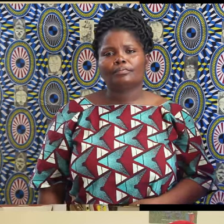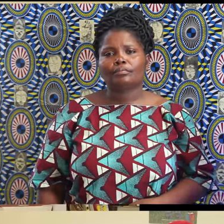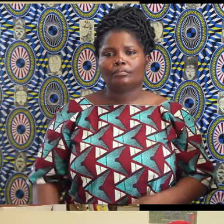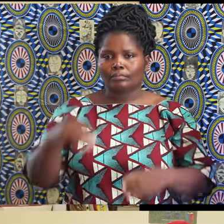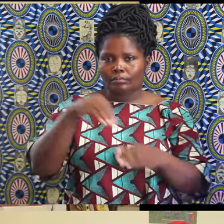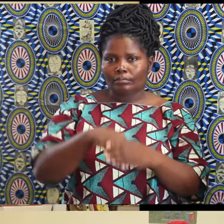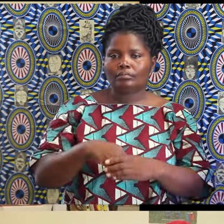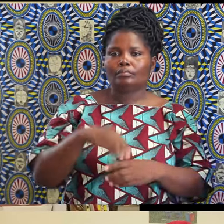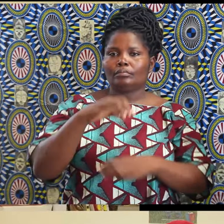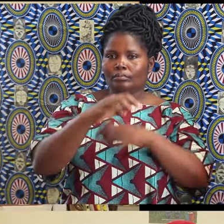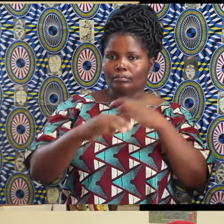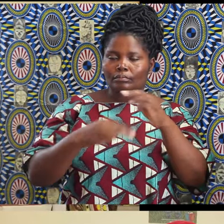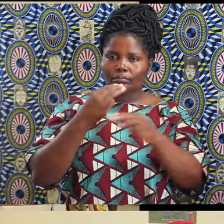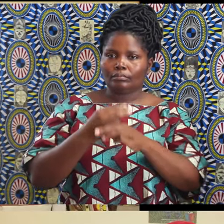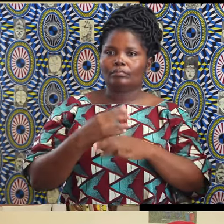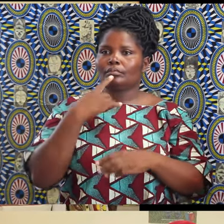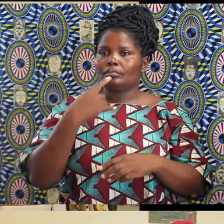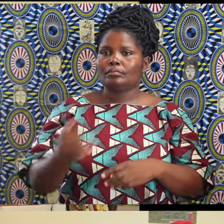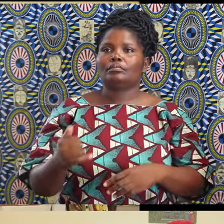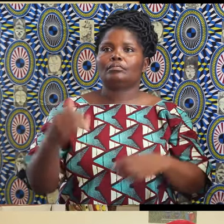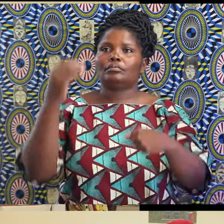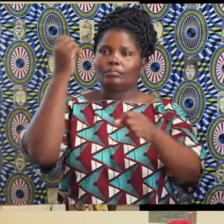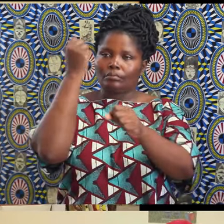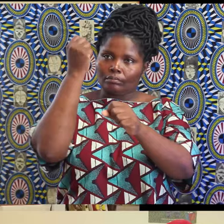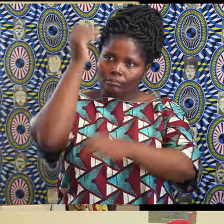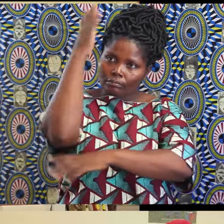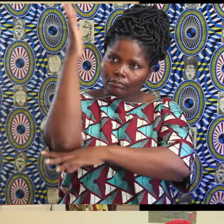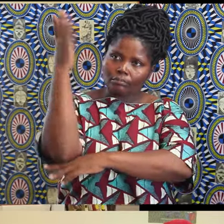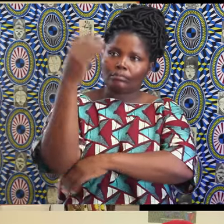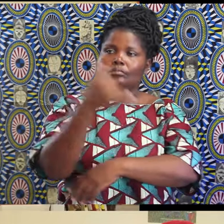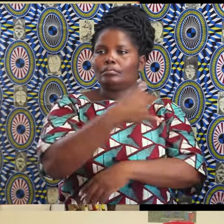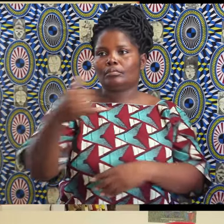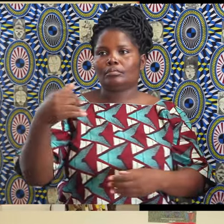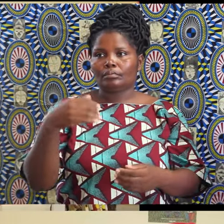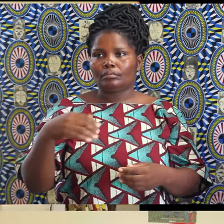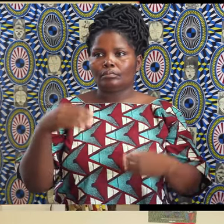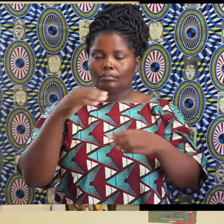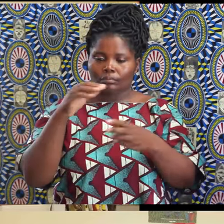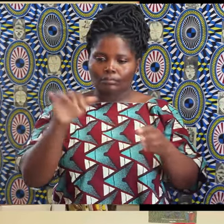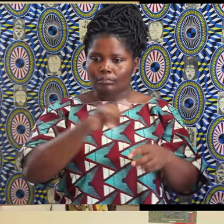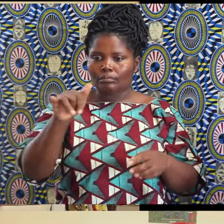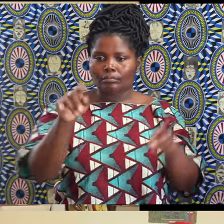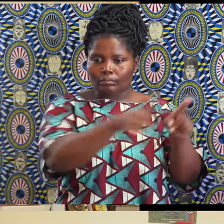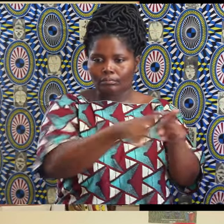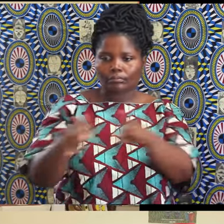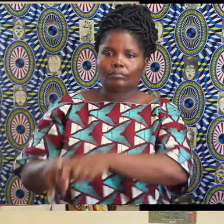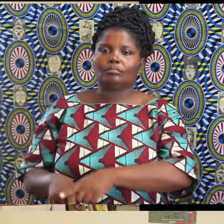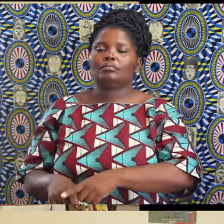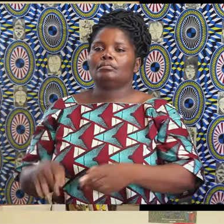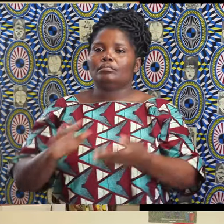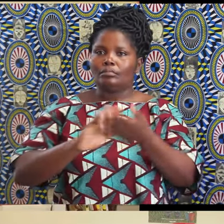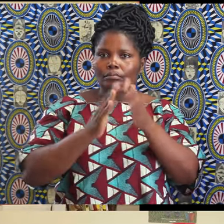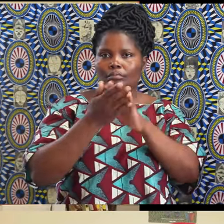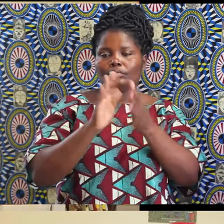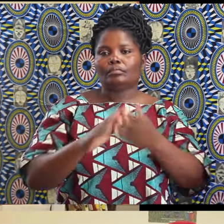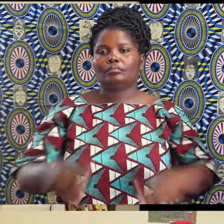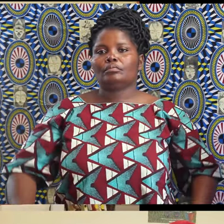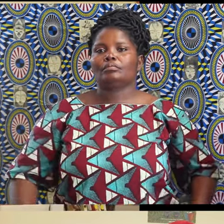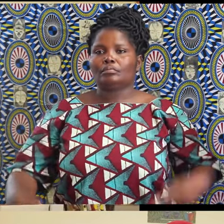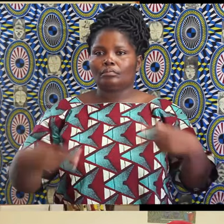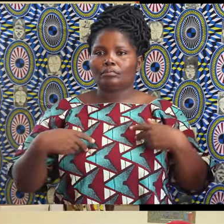En el mundo hay selvas y también hay ciudades. En las selvas